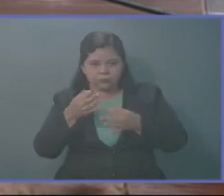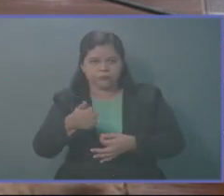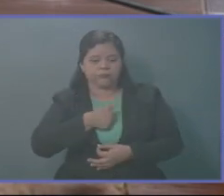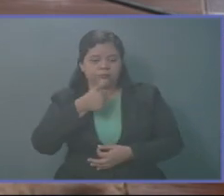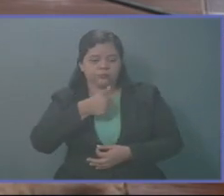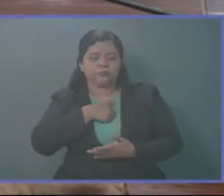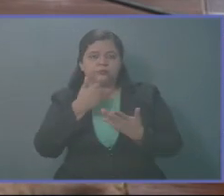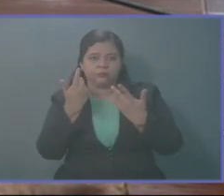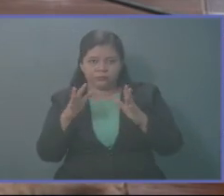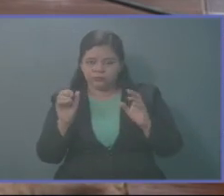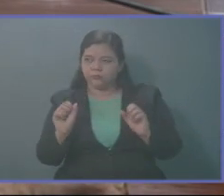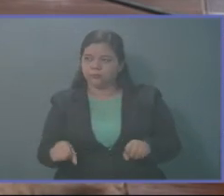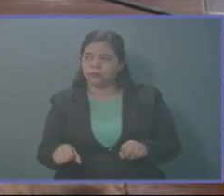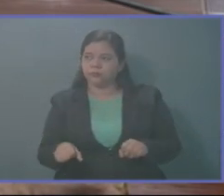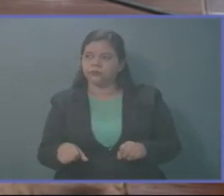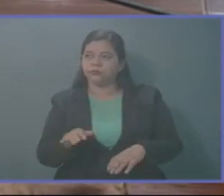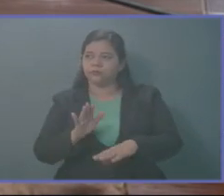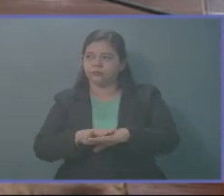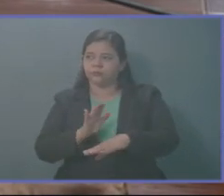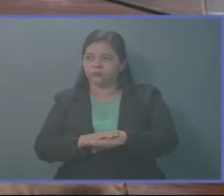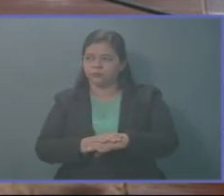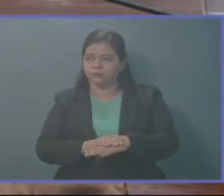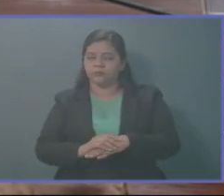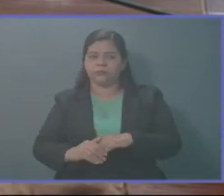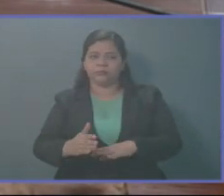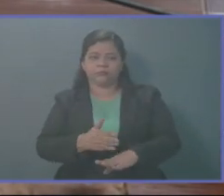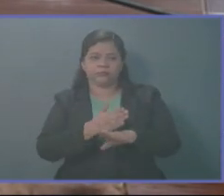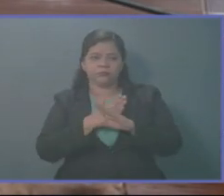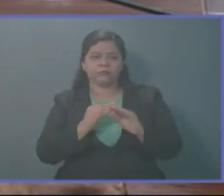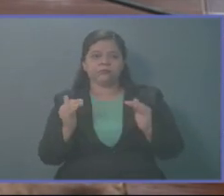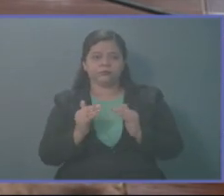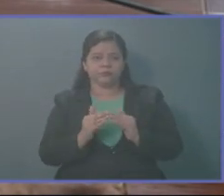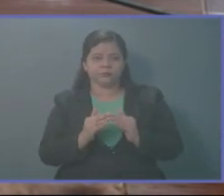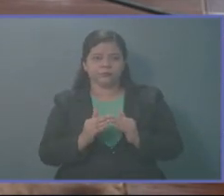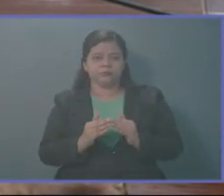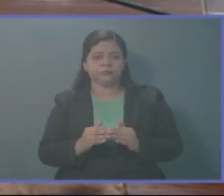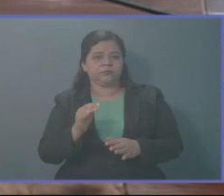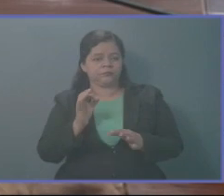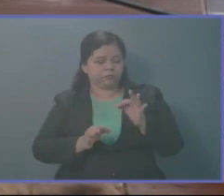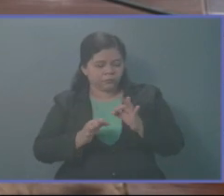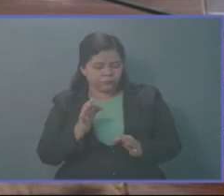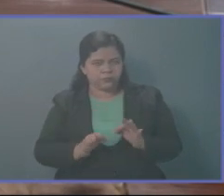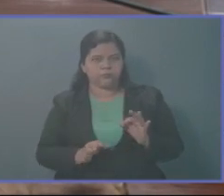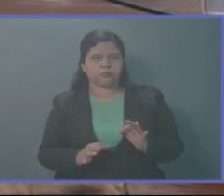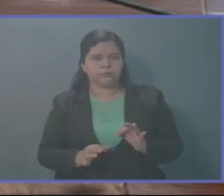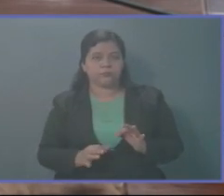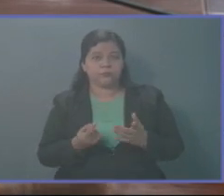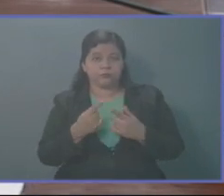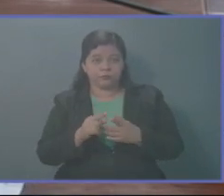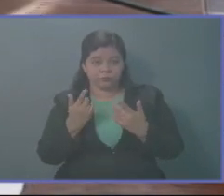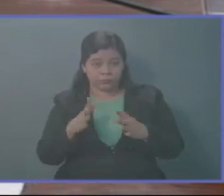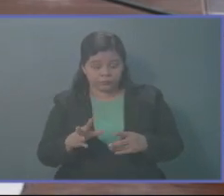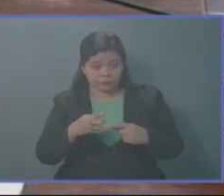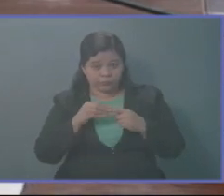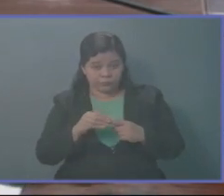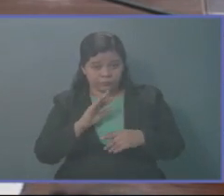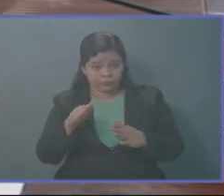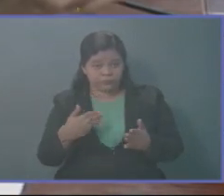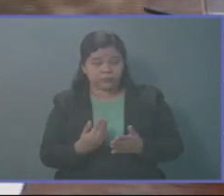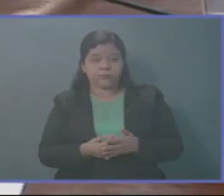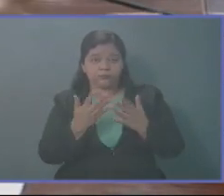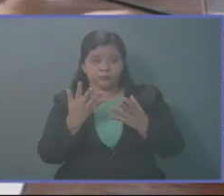permitido enunciar y defender y justificar. Y si sobre el particular se requiere más